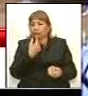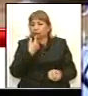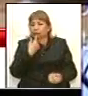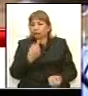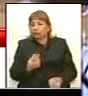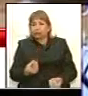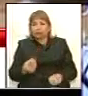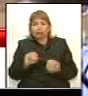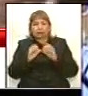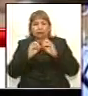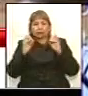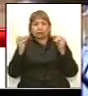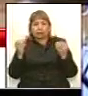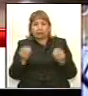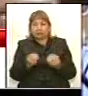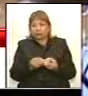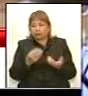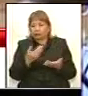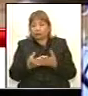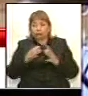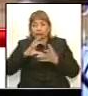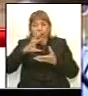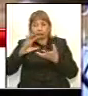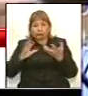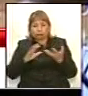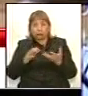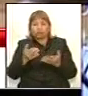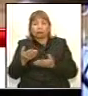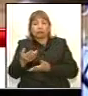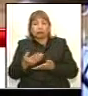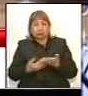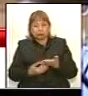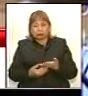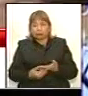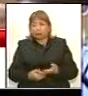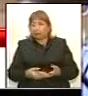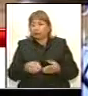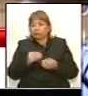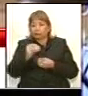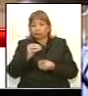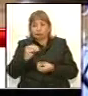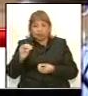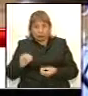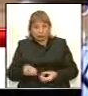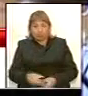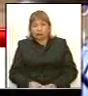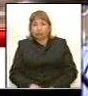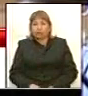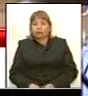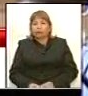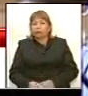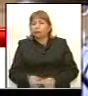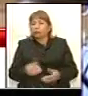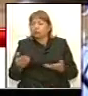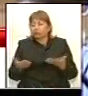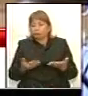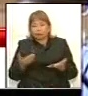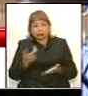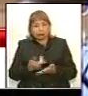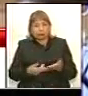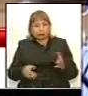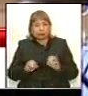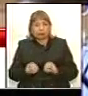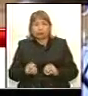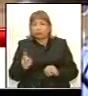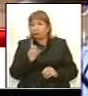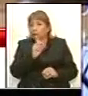Es la organización, es la parte compleja, el protocolo, la distribución, la parte compleja, que es lo que tenemos que hacer,